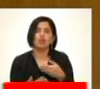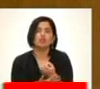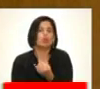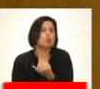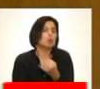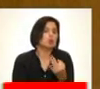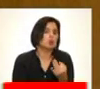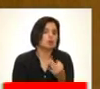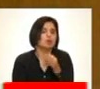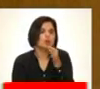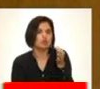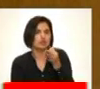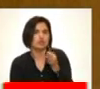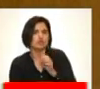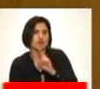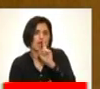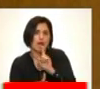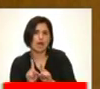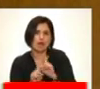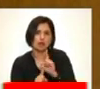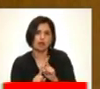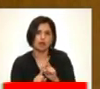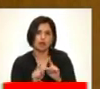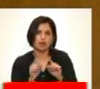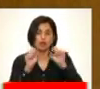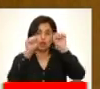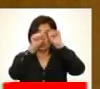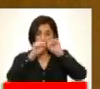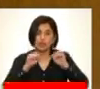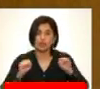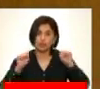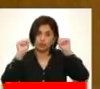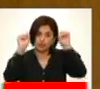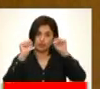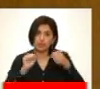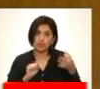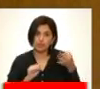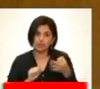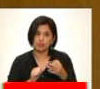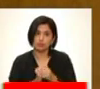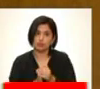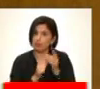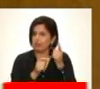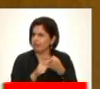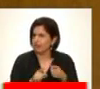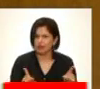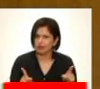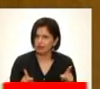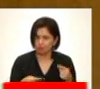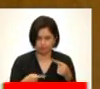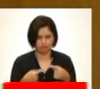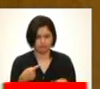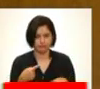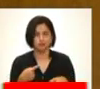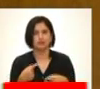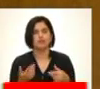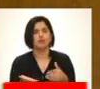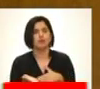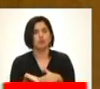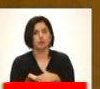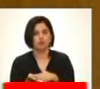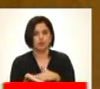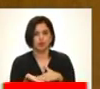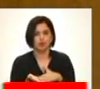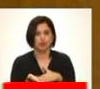indican algo que aparentemente la propia Fiscalía ha señalado alguna información distinta. En relación a la